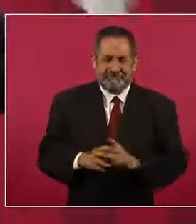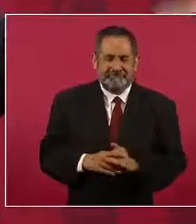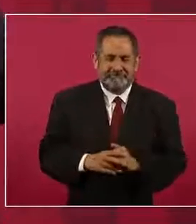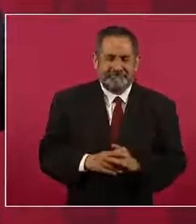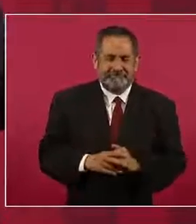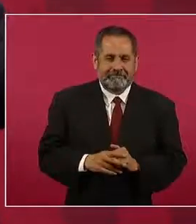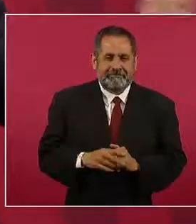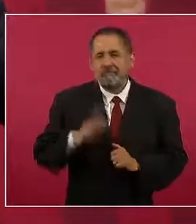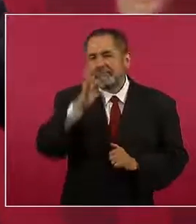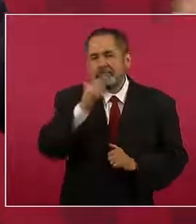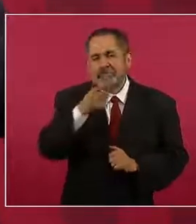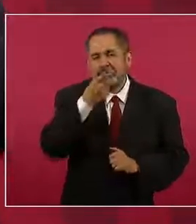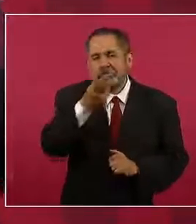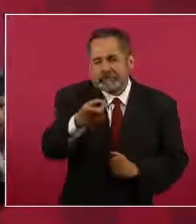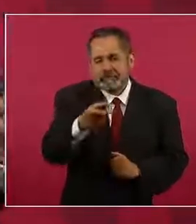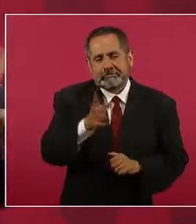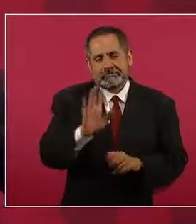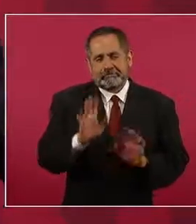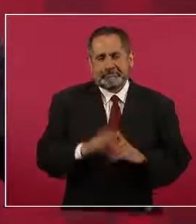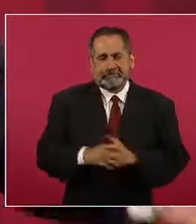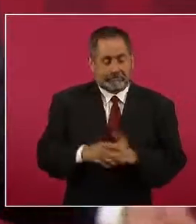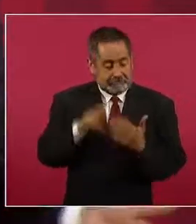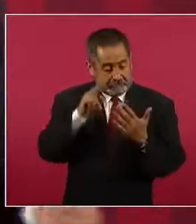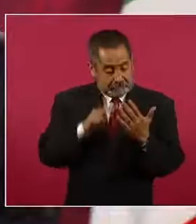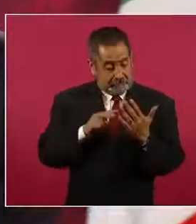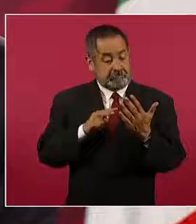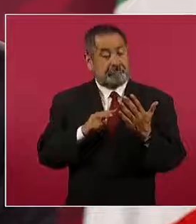ni podría decirles porque no más vi.